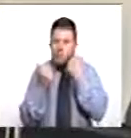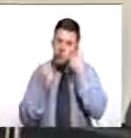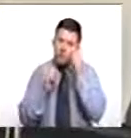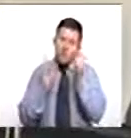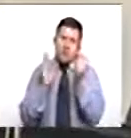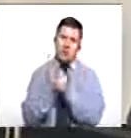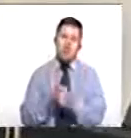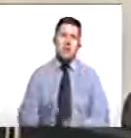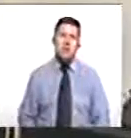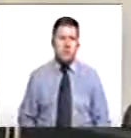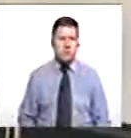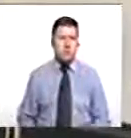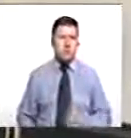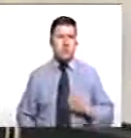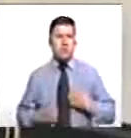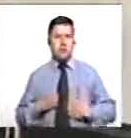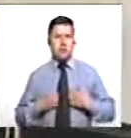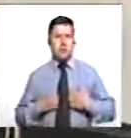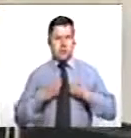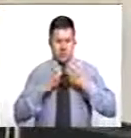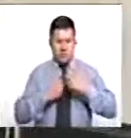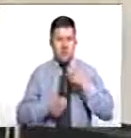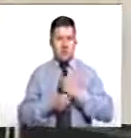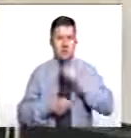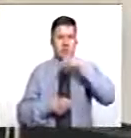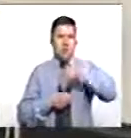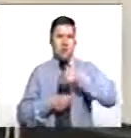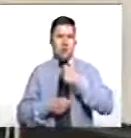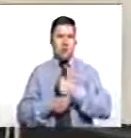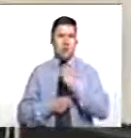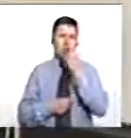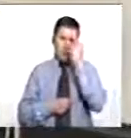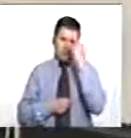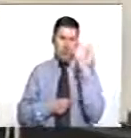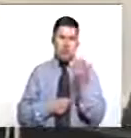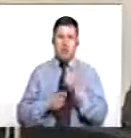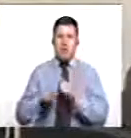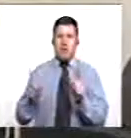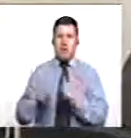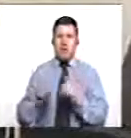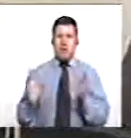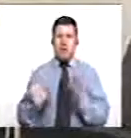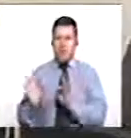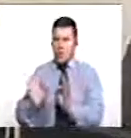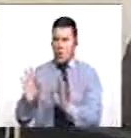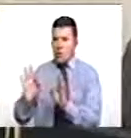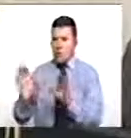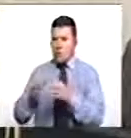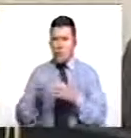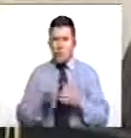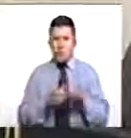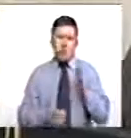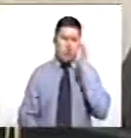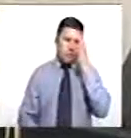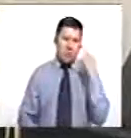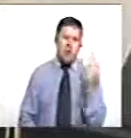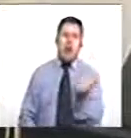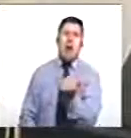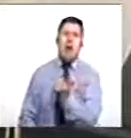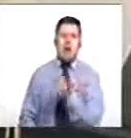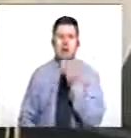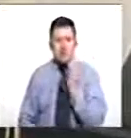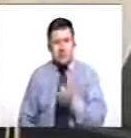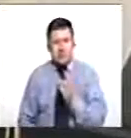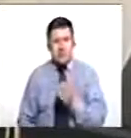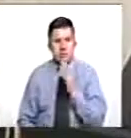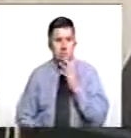poco es la incertidumbre de los empleados, avivado lógicamente por las diferentes clases de organizaciones, porque ellos siempre